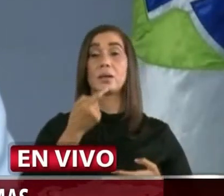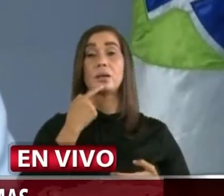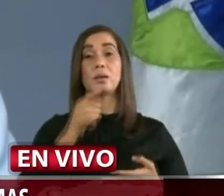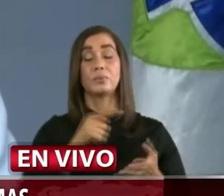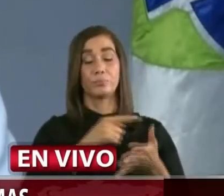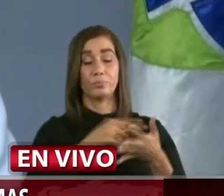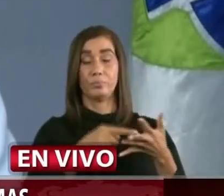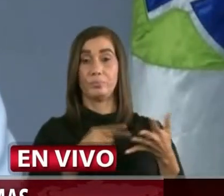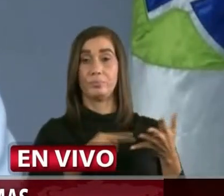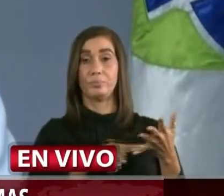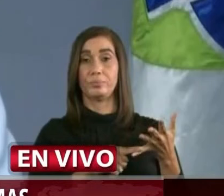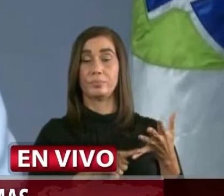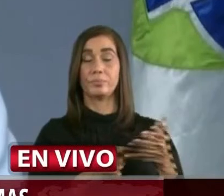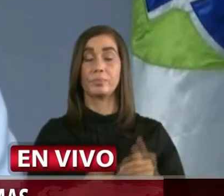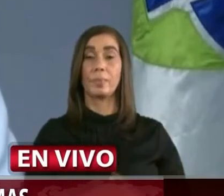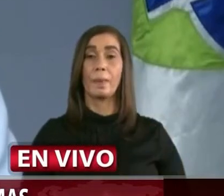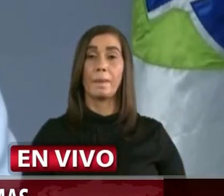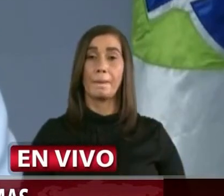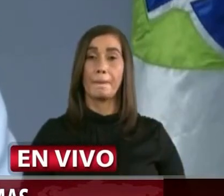indicar a los